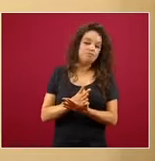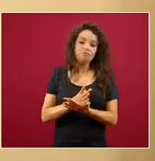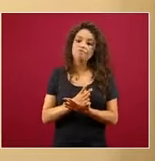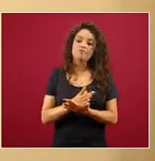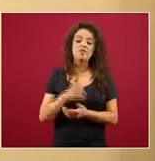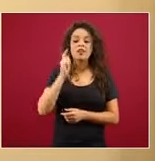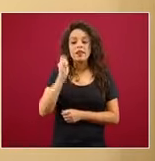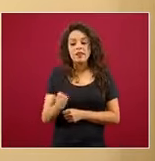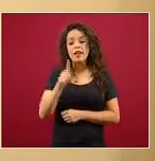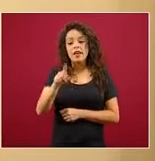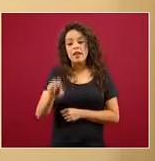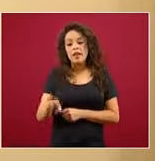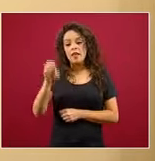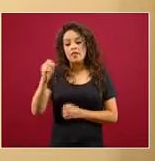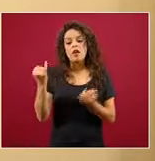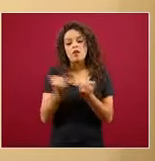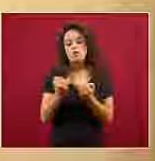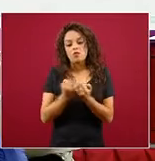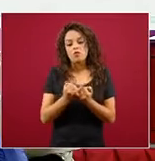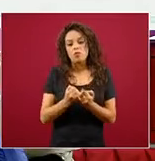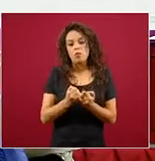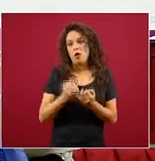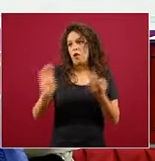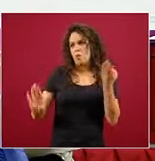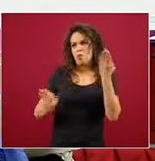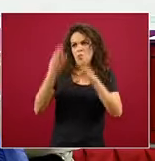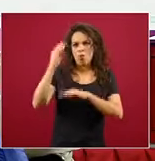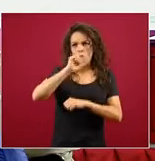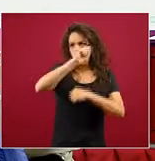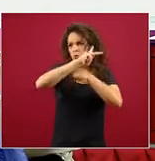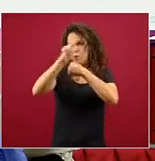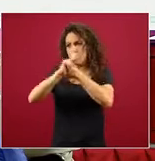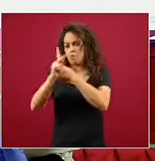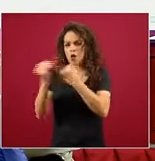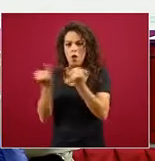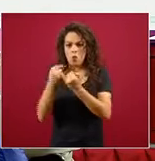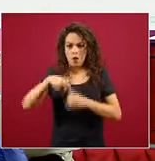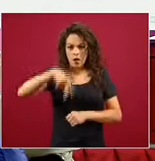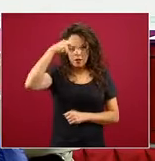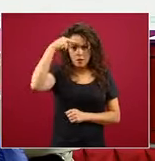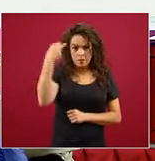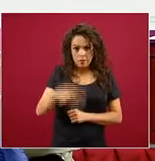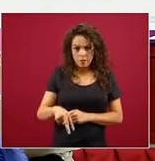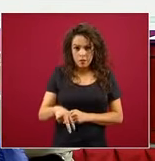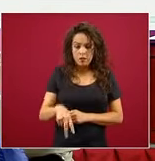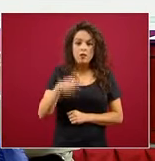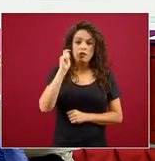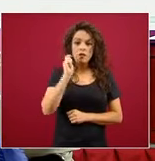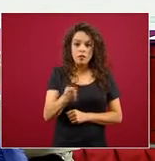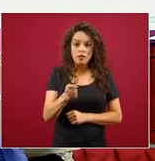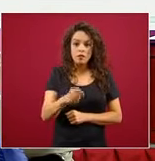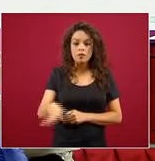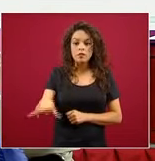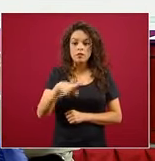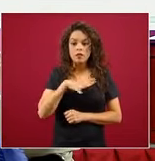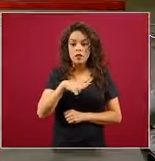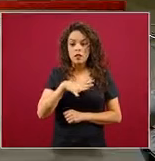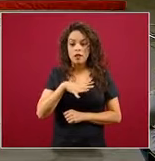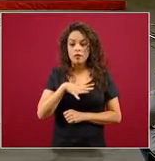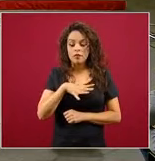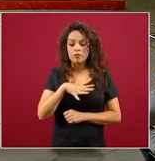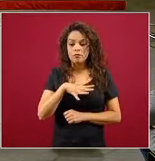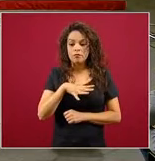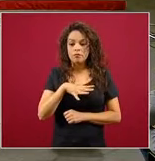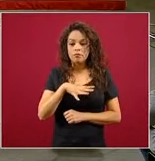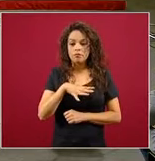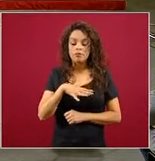contribuye en muchas partes del mundo y también en México a la presencia de comorbilidades, y de comorbilidades sobre todo aquellas